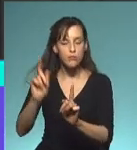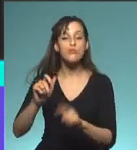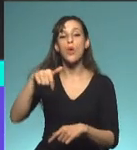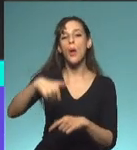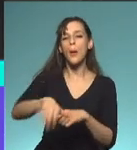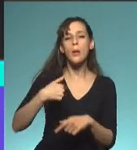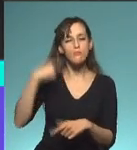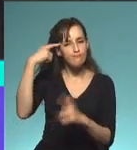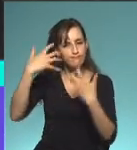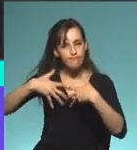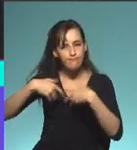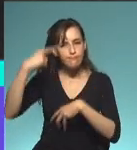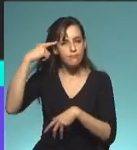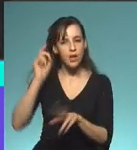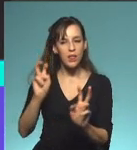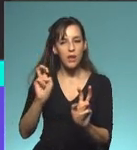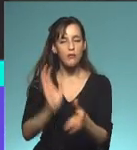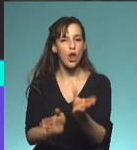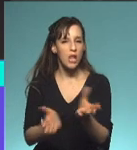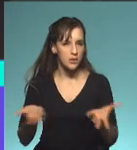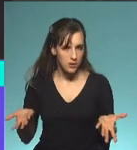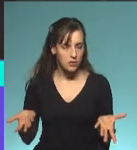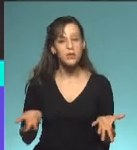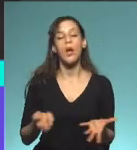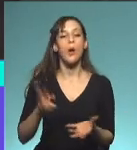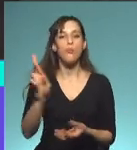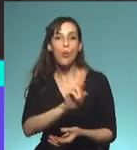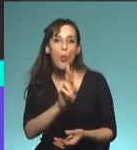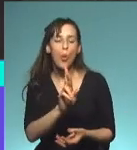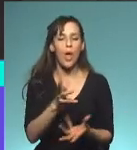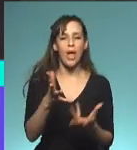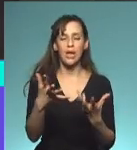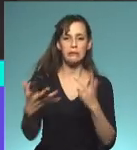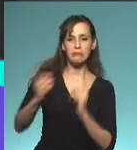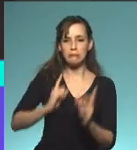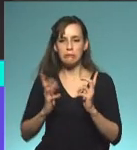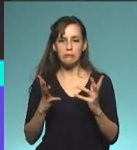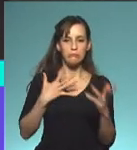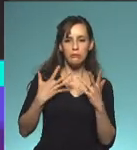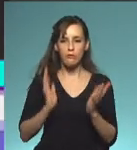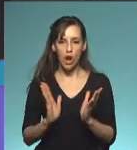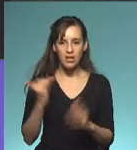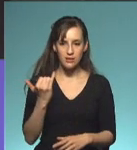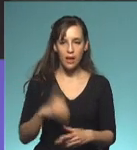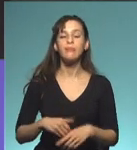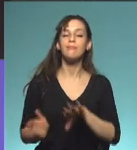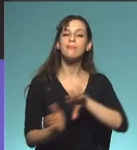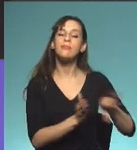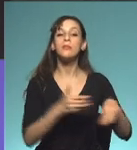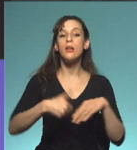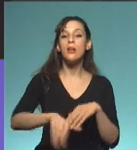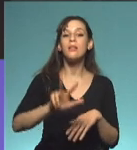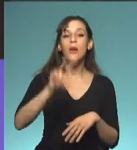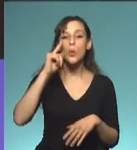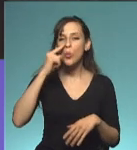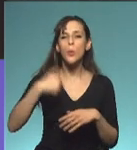en esas cuestiones tan delicadas y tan terribles como es la mujer avasallada, atravesada por las violencias. Bien, Gaby, ¿qué va a pasar el próximo 3